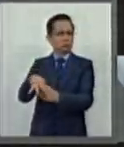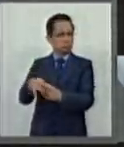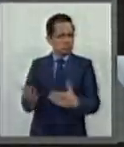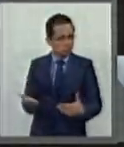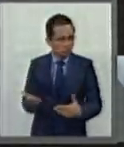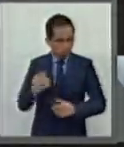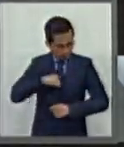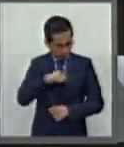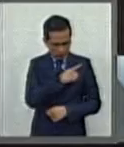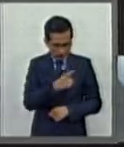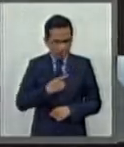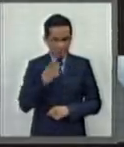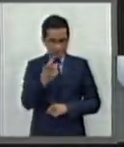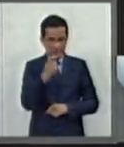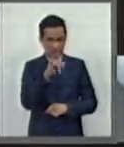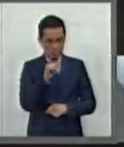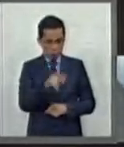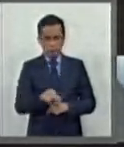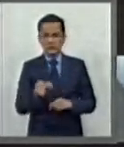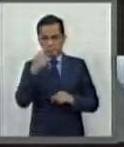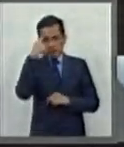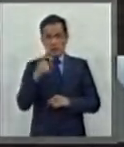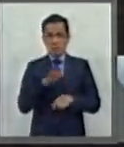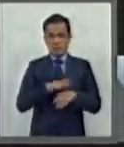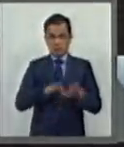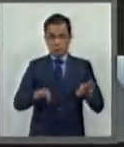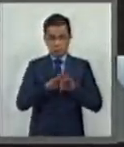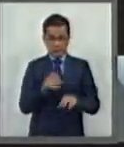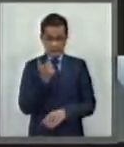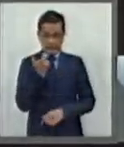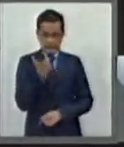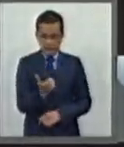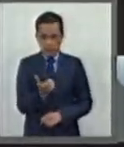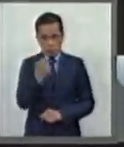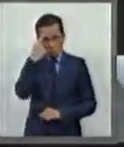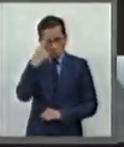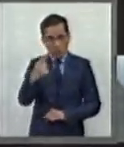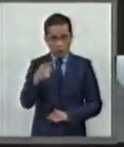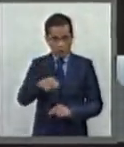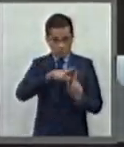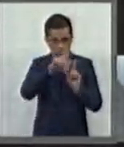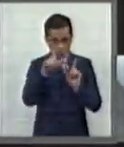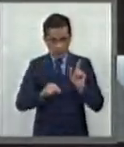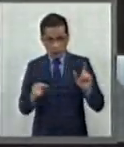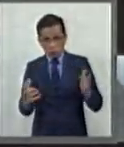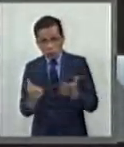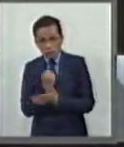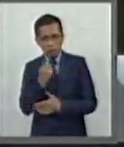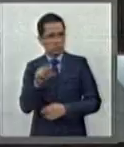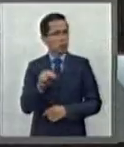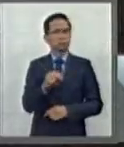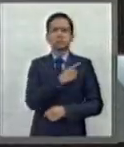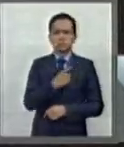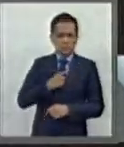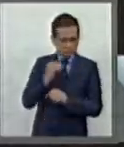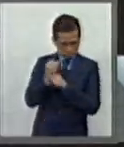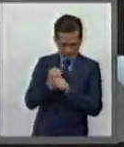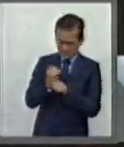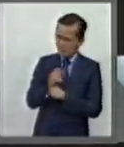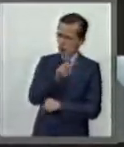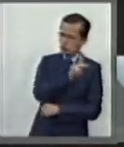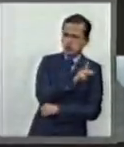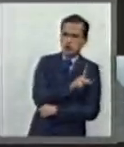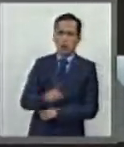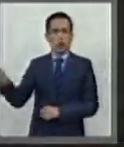una democracia en donde no sea el dinero el que determine el destino de la nación. Que se investiguen todos,